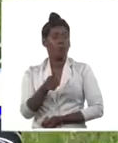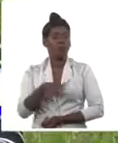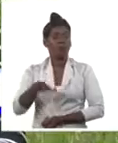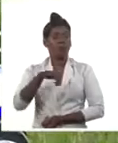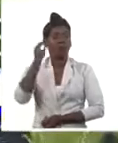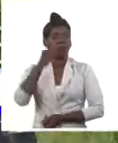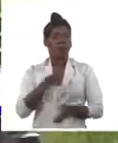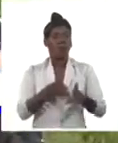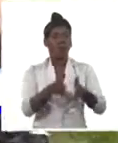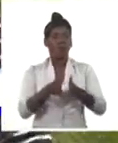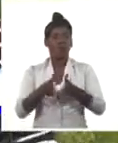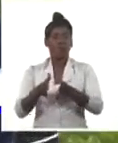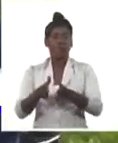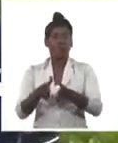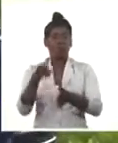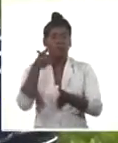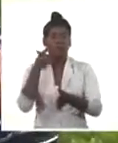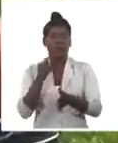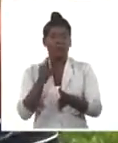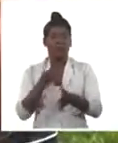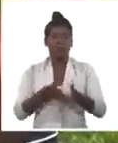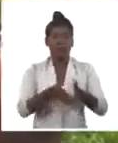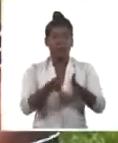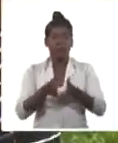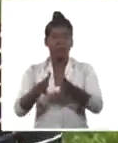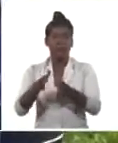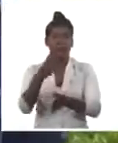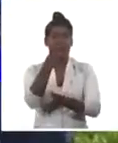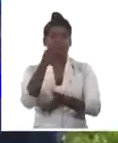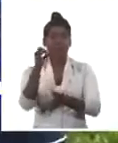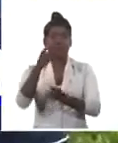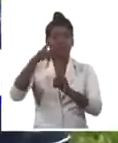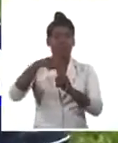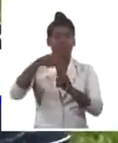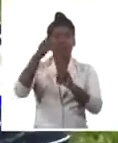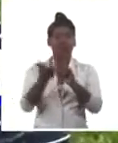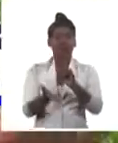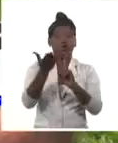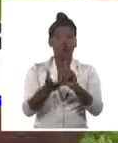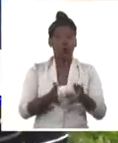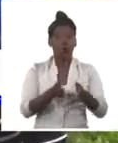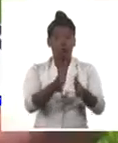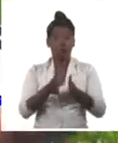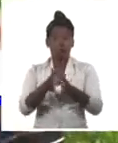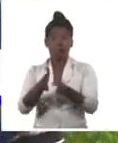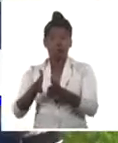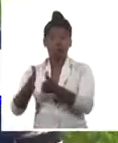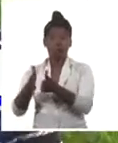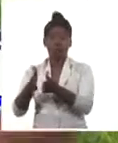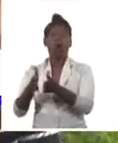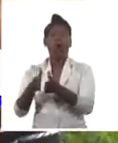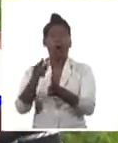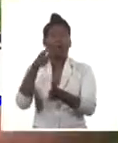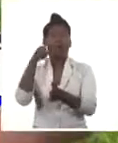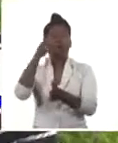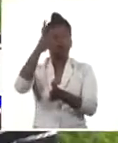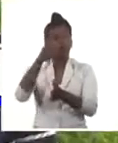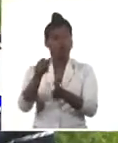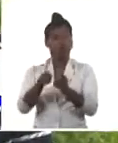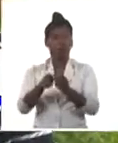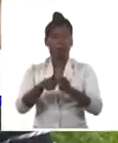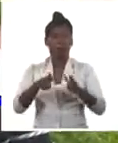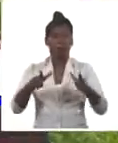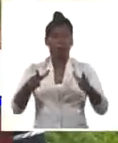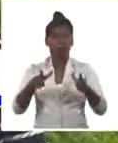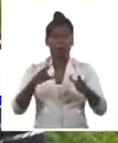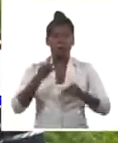centrales, la cachaza. Mire, 40 toneladas de cachaza, son 4 viajes de los carros rojos esos que tengo yo. Lo tiras por hectárea y fertilizaste y